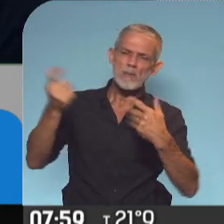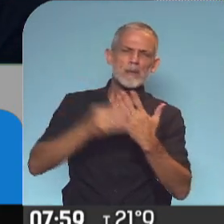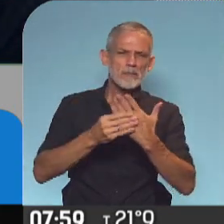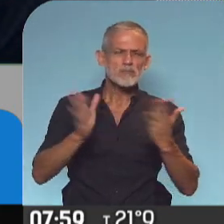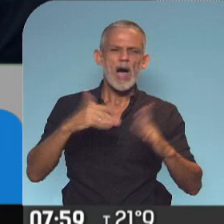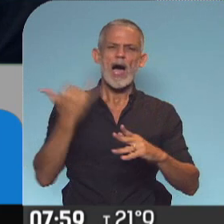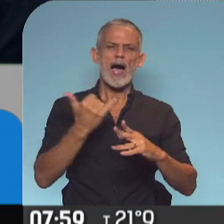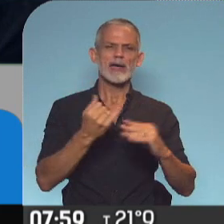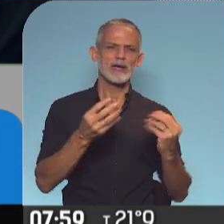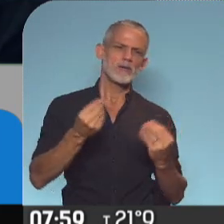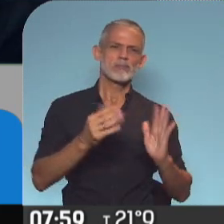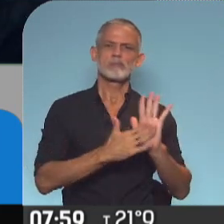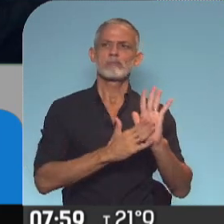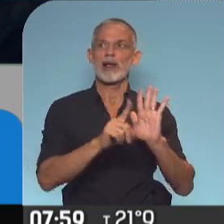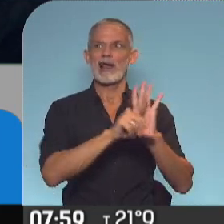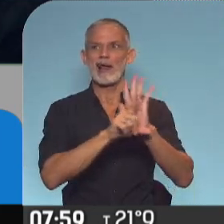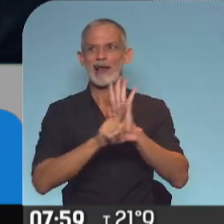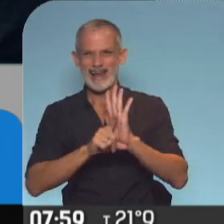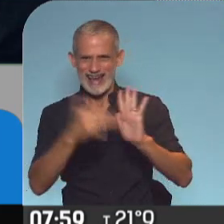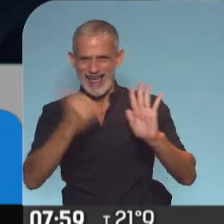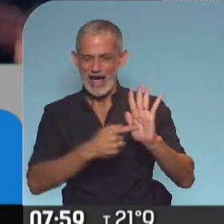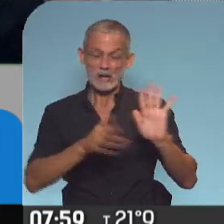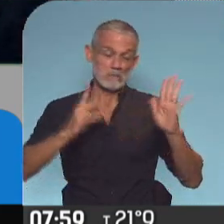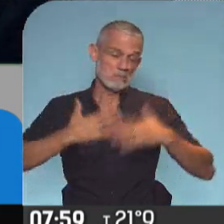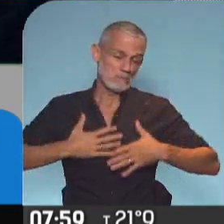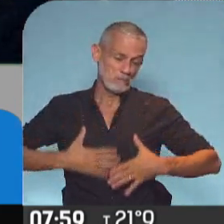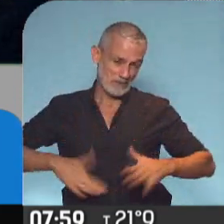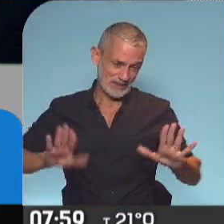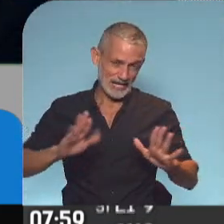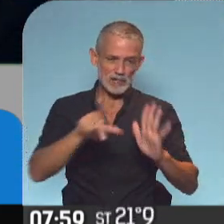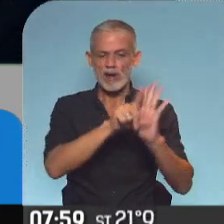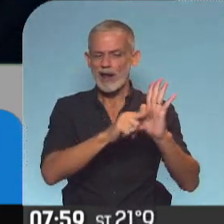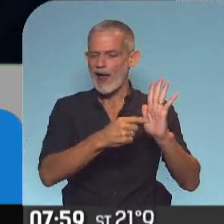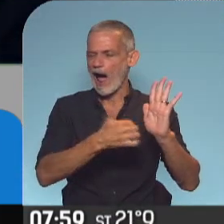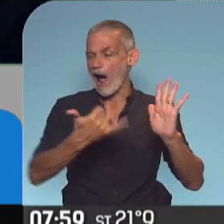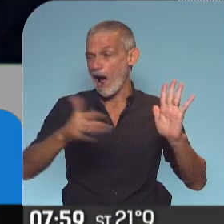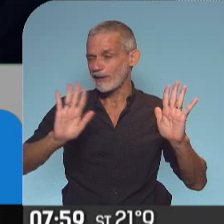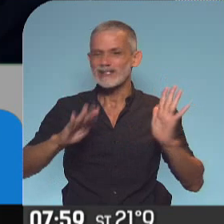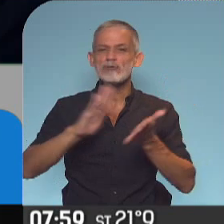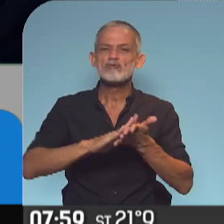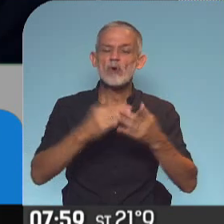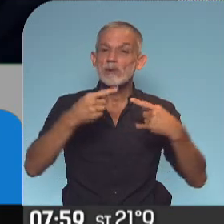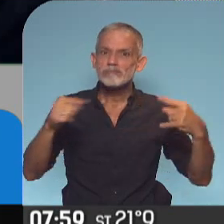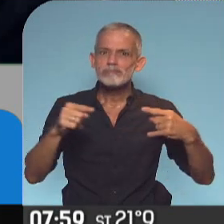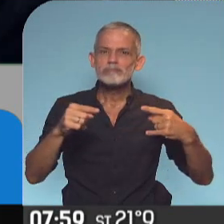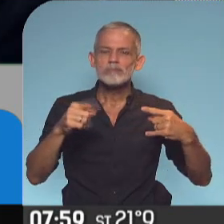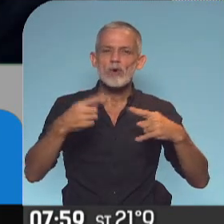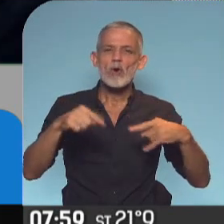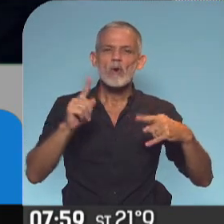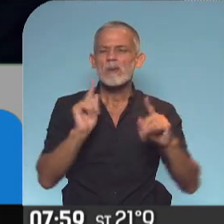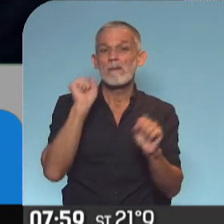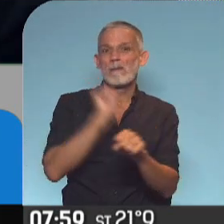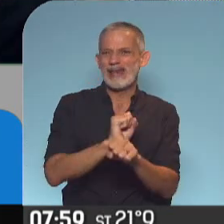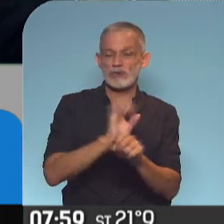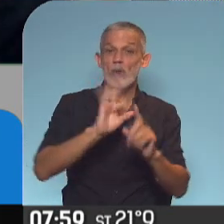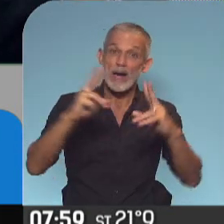una cobertura legal, por eso me imagino que están tranquilos. Pero bueno, esa cobertura legal es respecto a eventuales representaciones penales. Pero